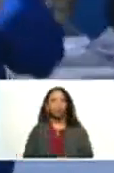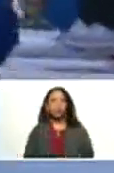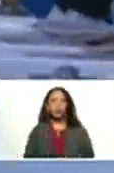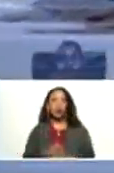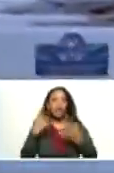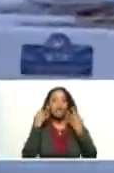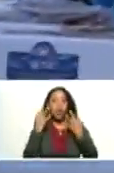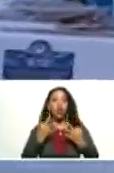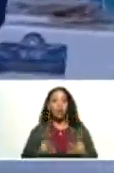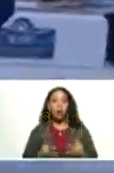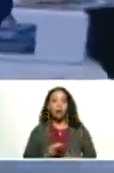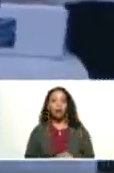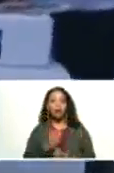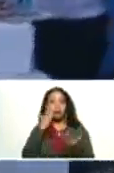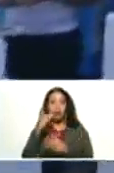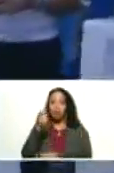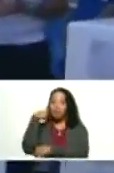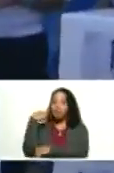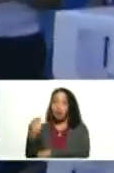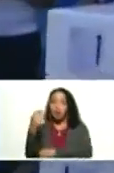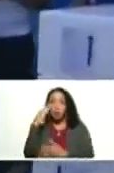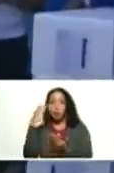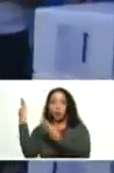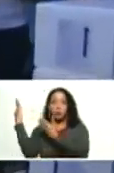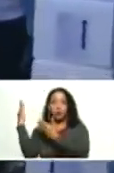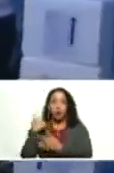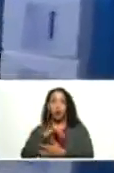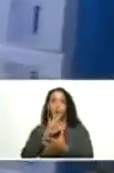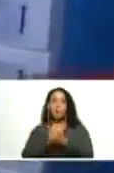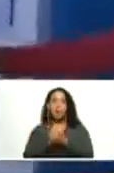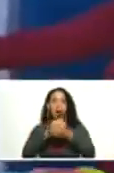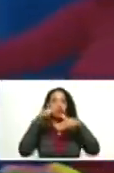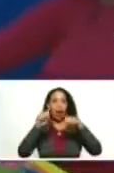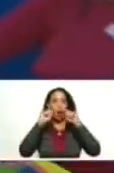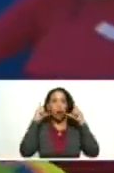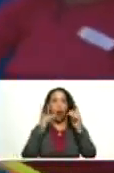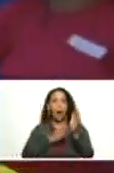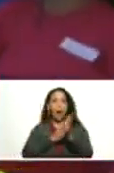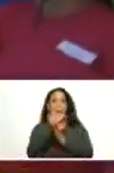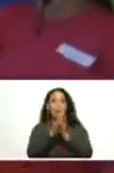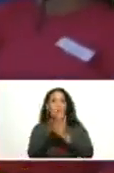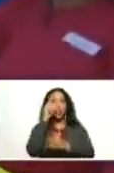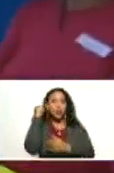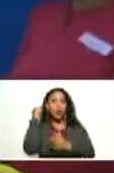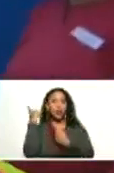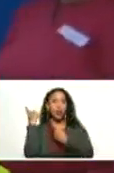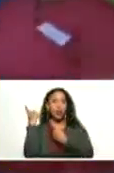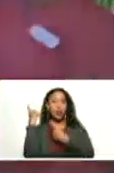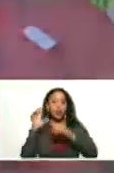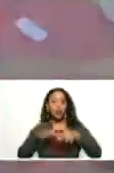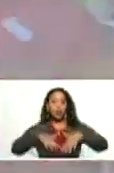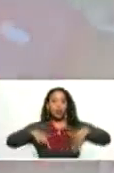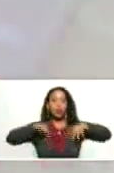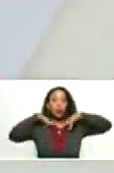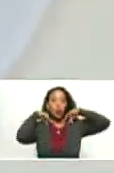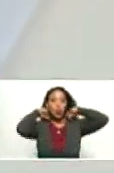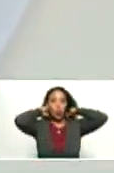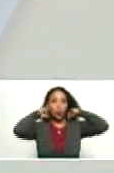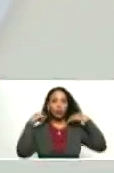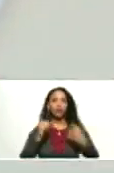formalización. Mira, vale. Financiamiento, miren, son nuestras amigas de acá, de La Guaira, emprendedoras Yulemi, también, venden traje baño.